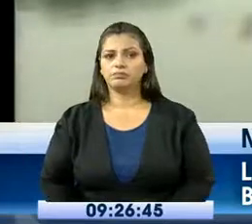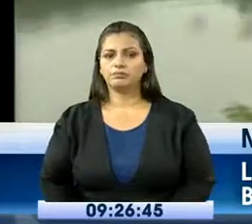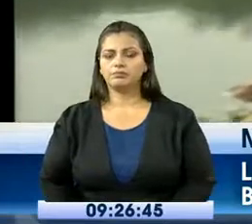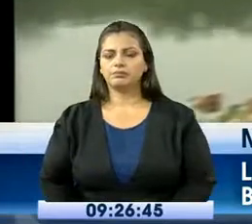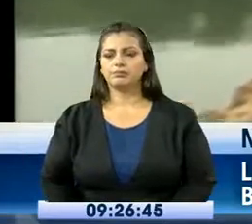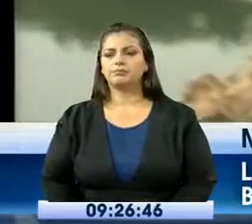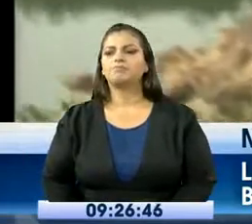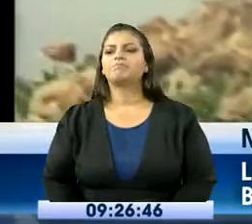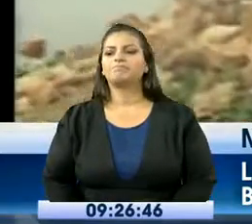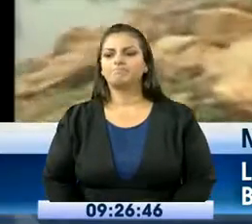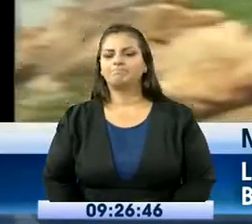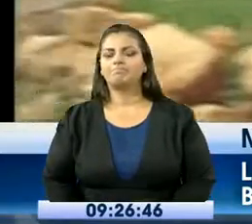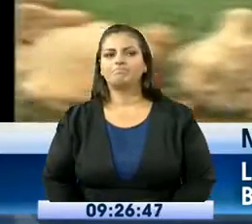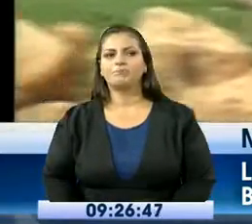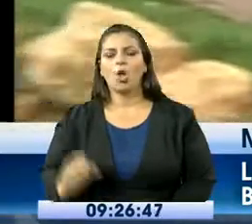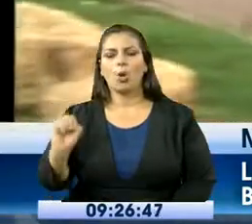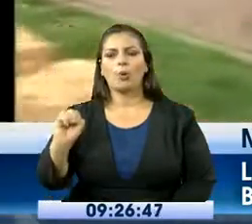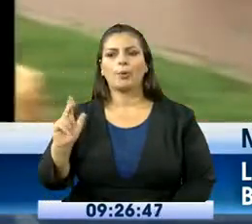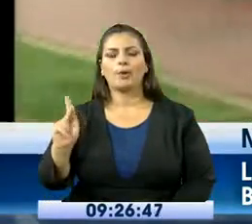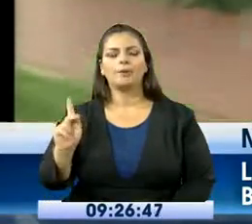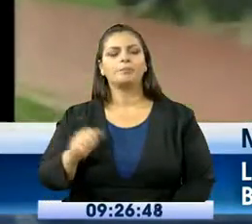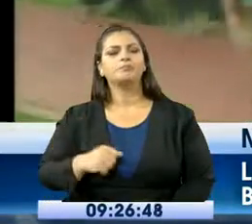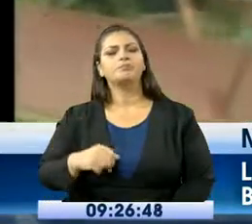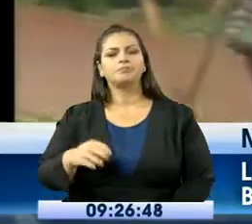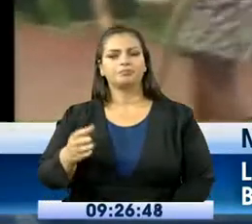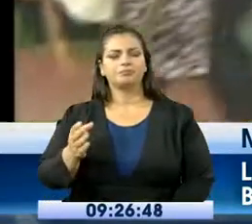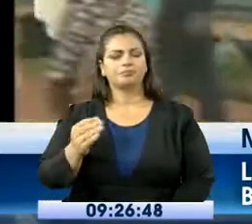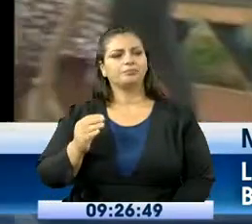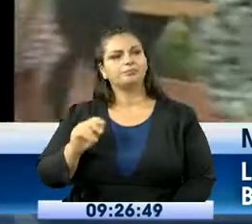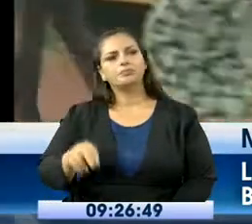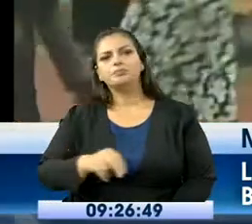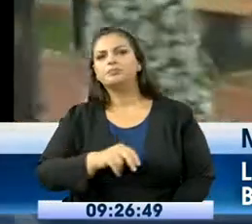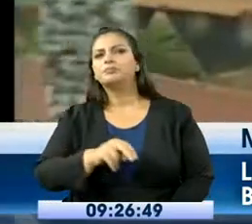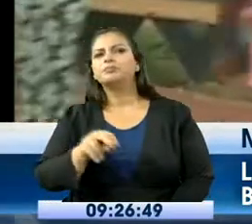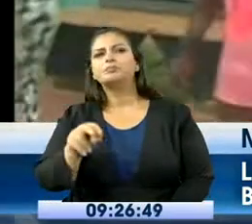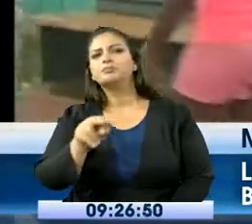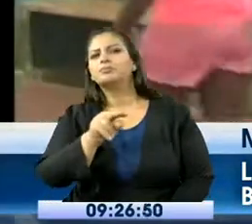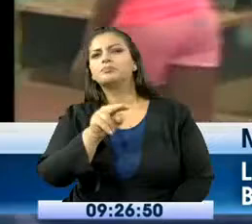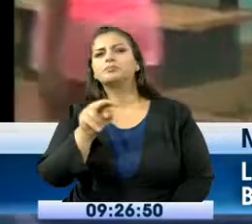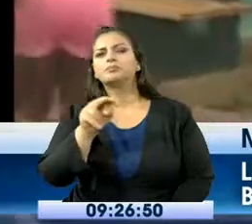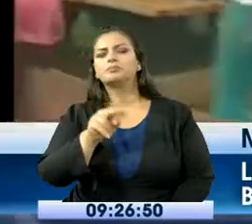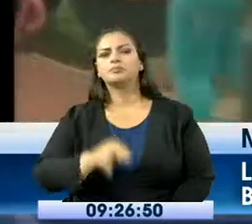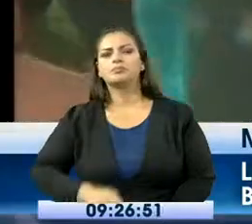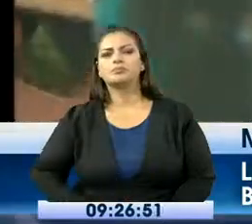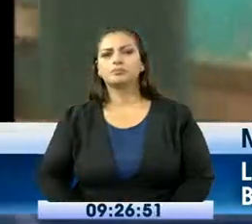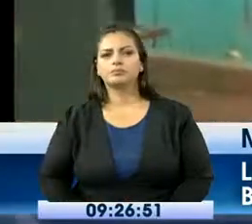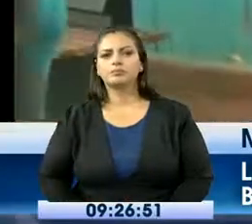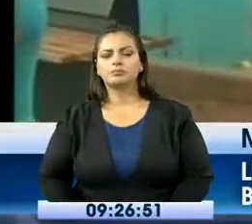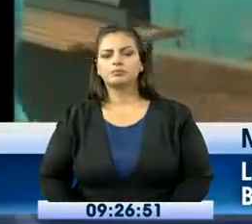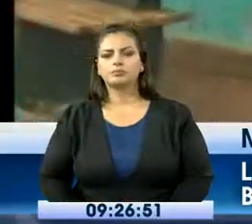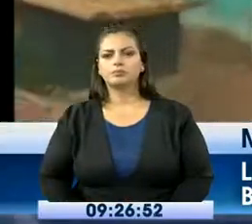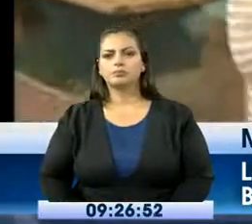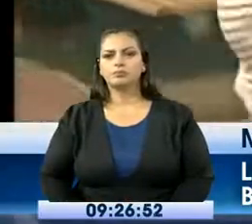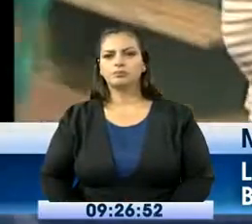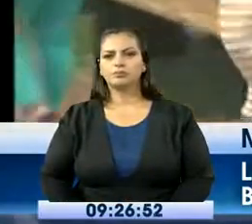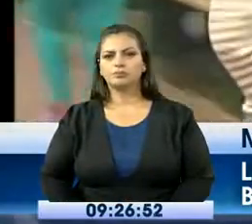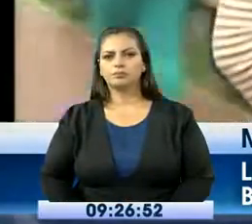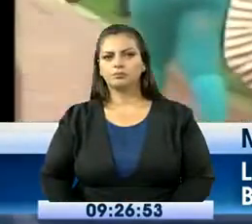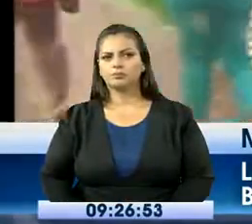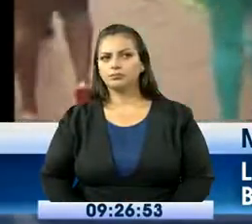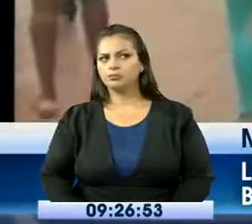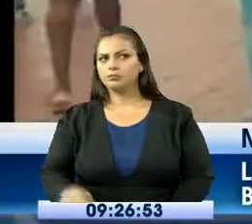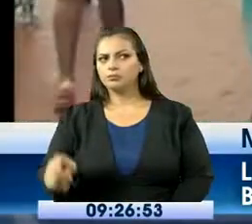acá, veamos lo que estamos observando acá adelante. Miren ustedes, acá vemos la presencia de